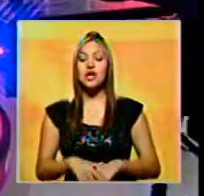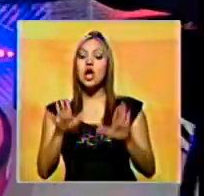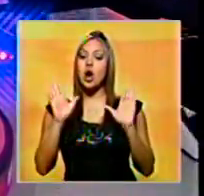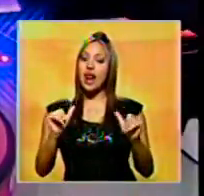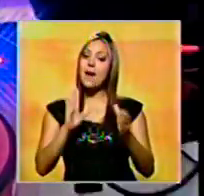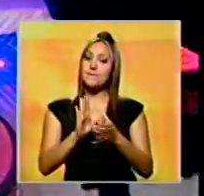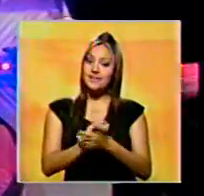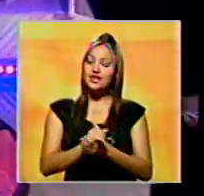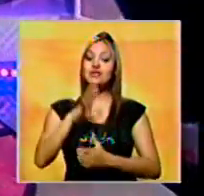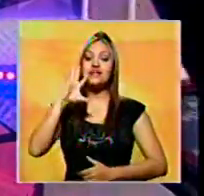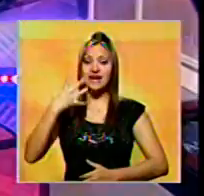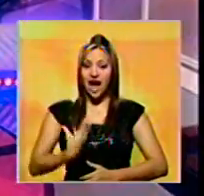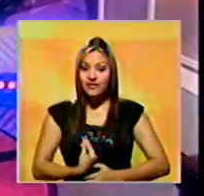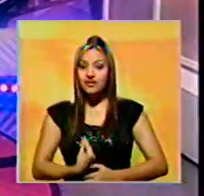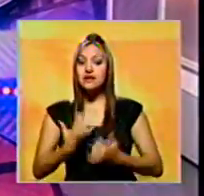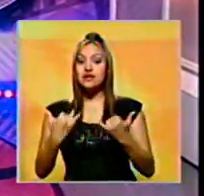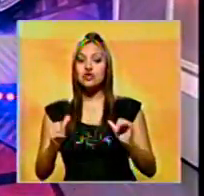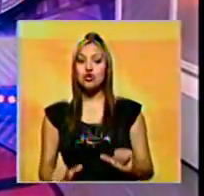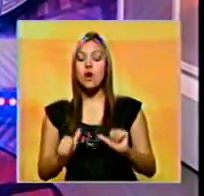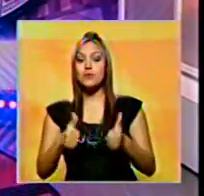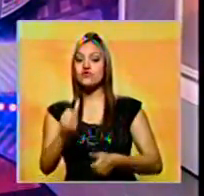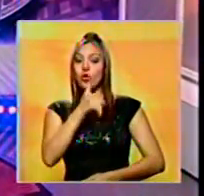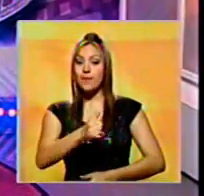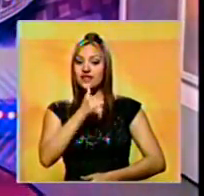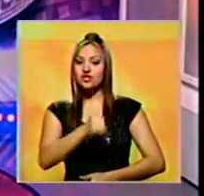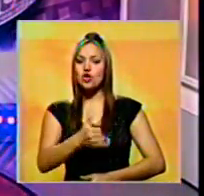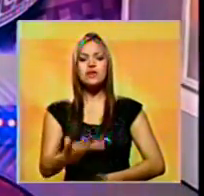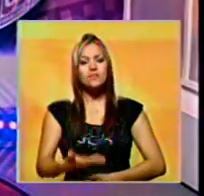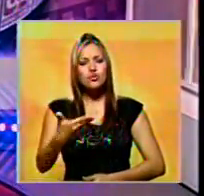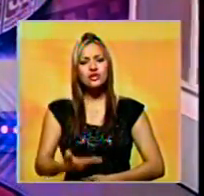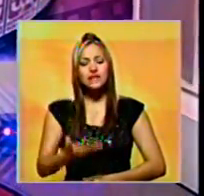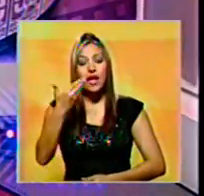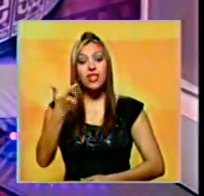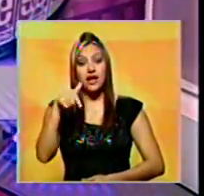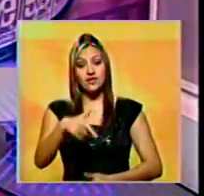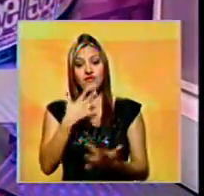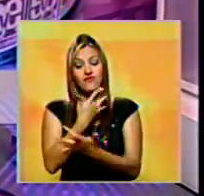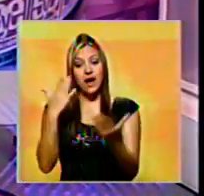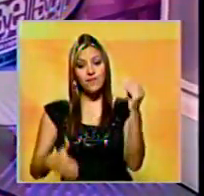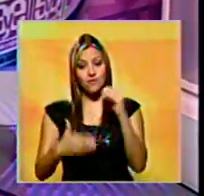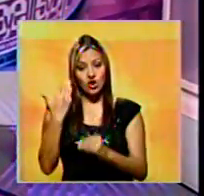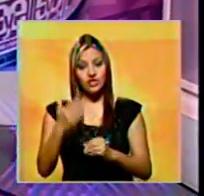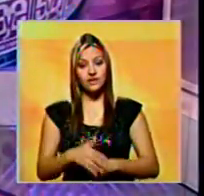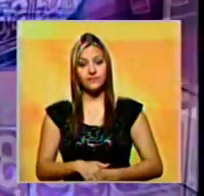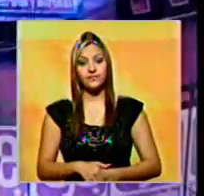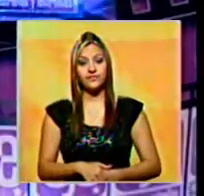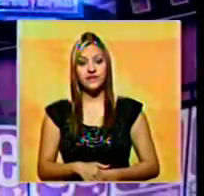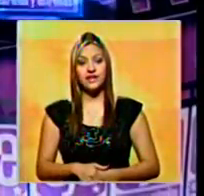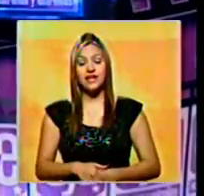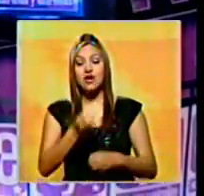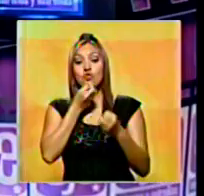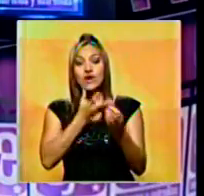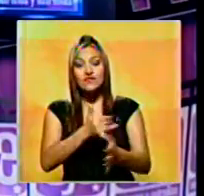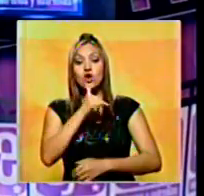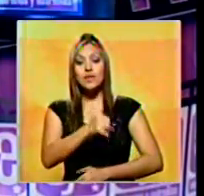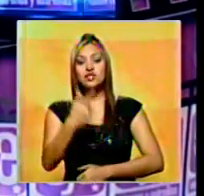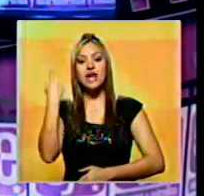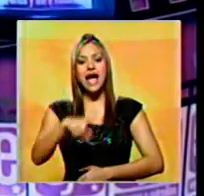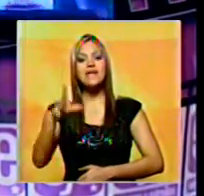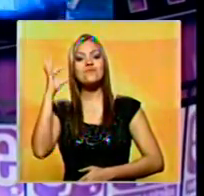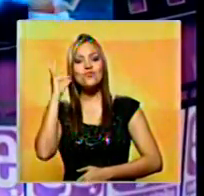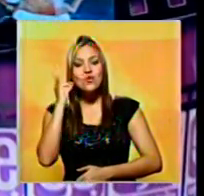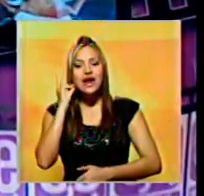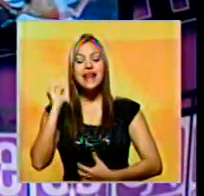Hola, hola, ¿qué tal amigos? Soy Gaby Patiño. Desde ya comenzamos las noticias más relevantes del espectáculo acá en Estrenos Estrellas. Les cuento que nuestra María